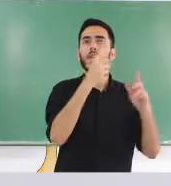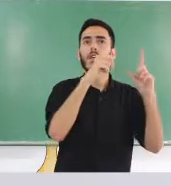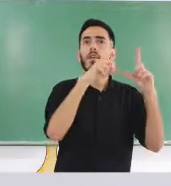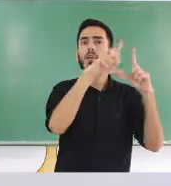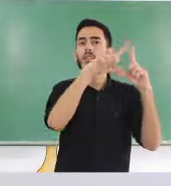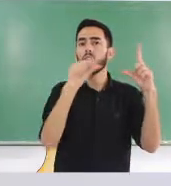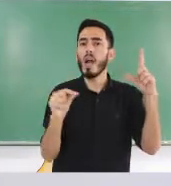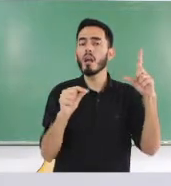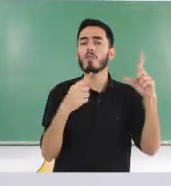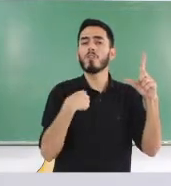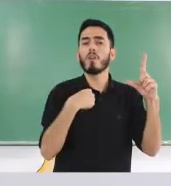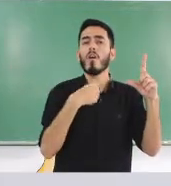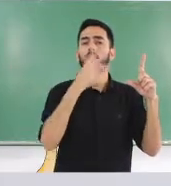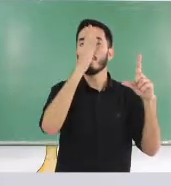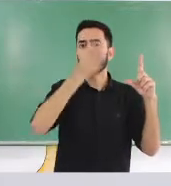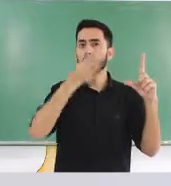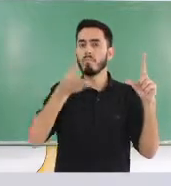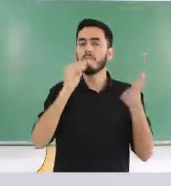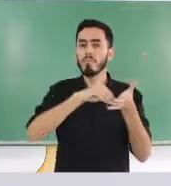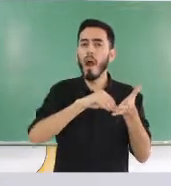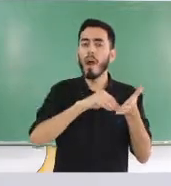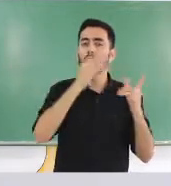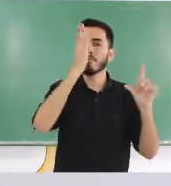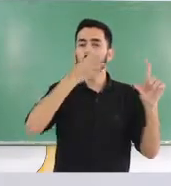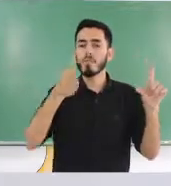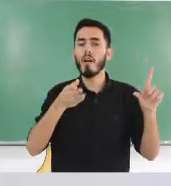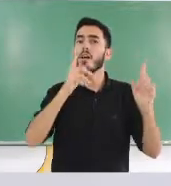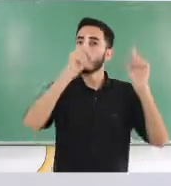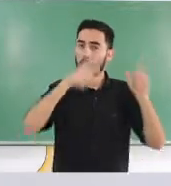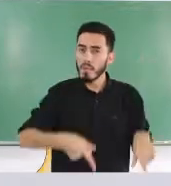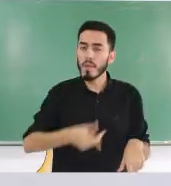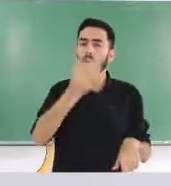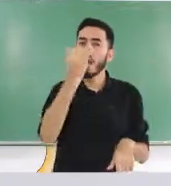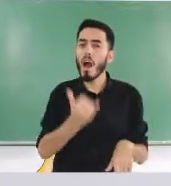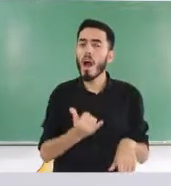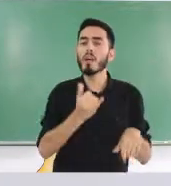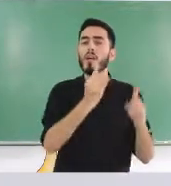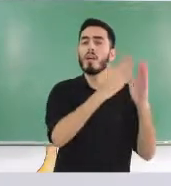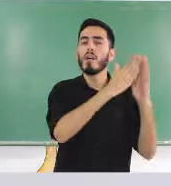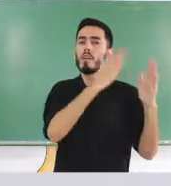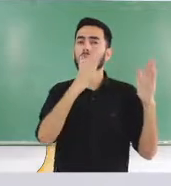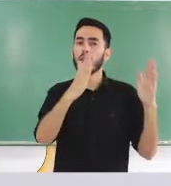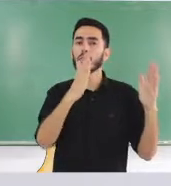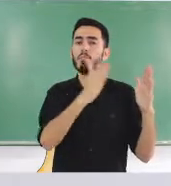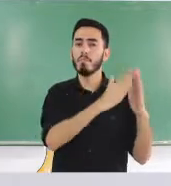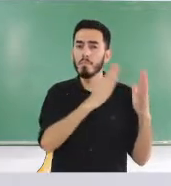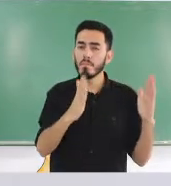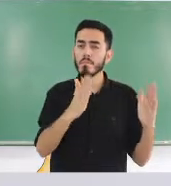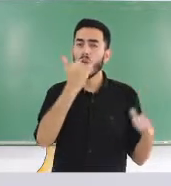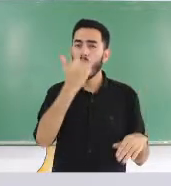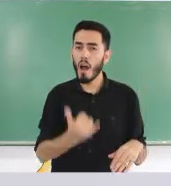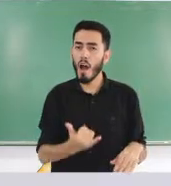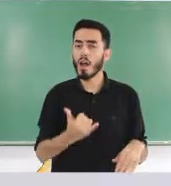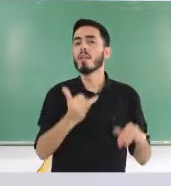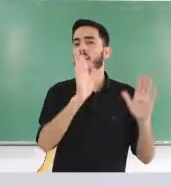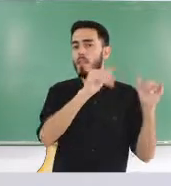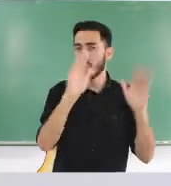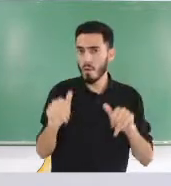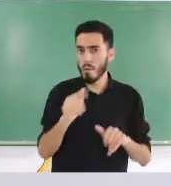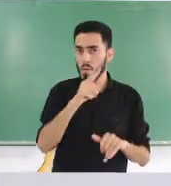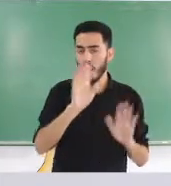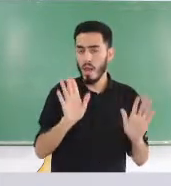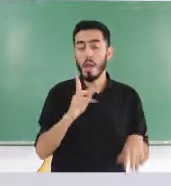triángulo, también se nos determinan o se generan segmentos, en este caso, homólogos.